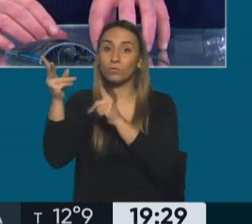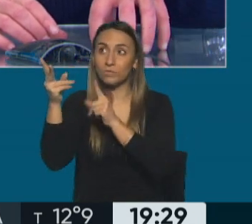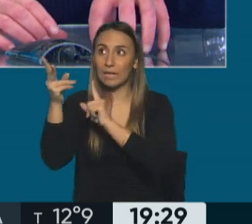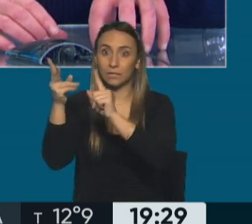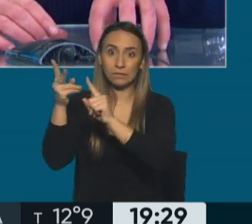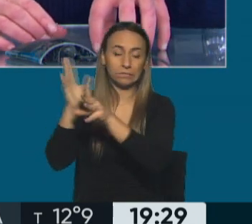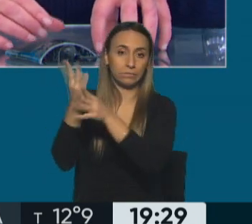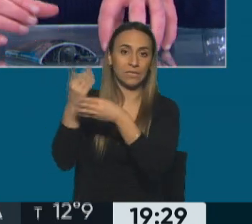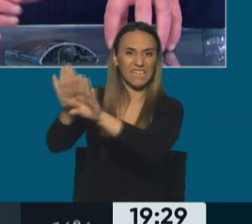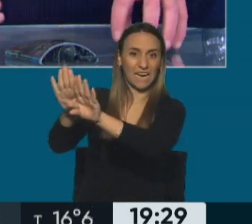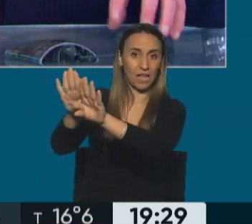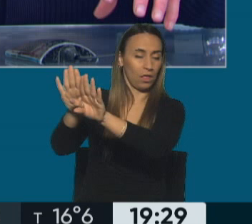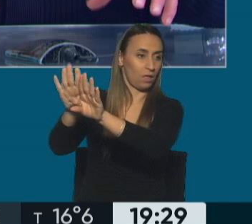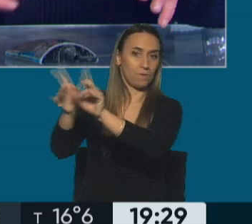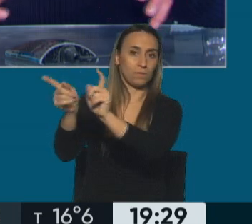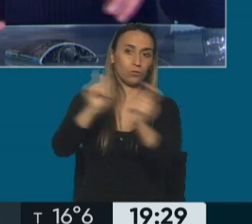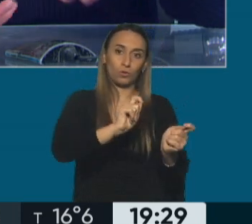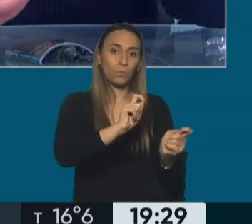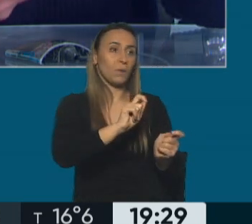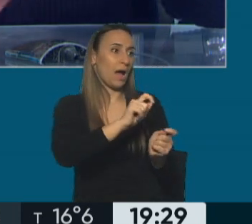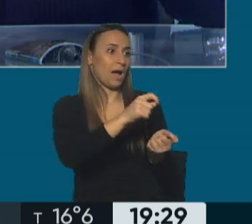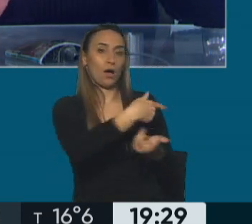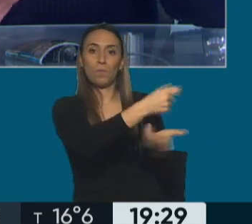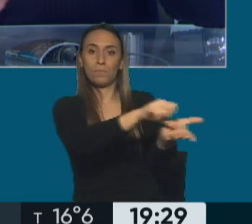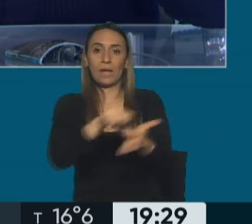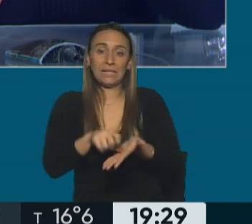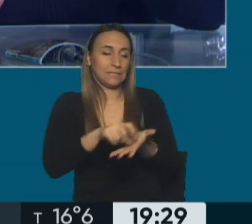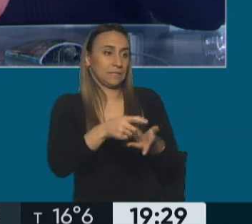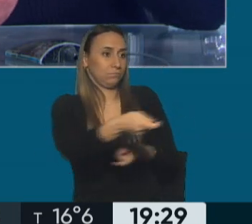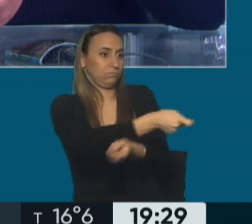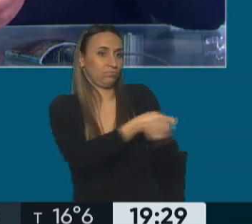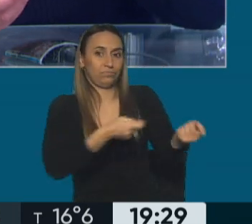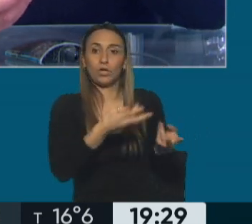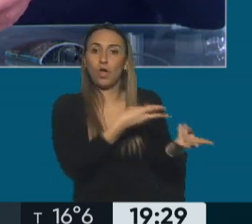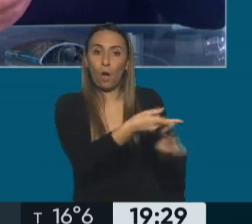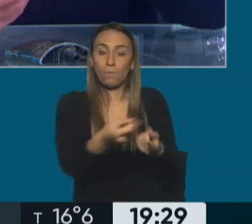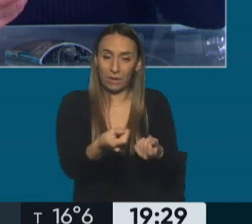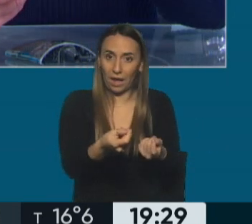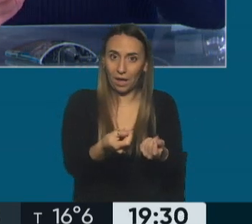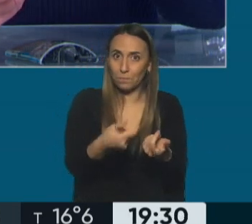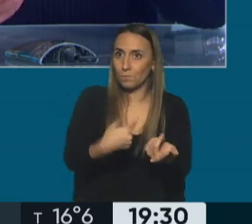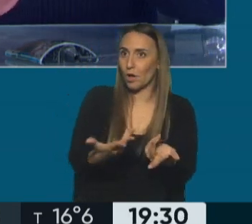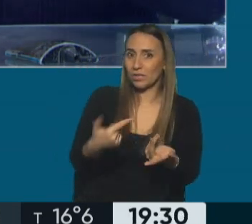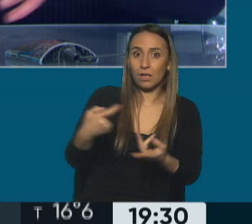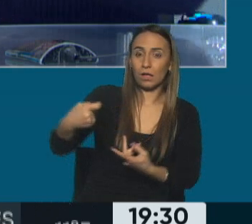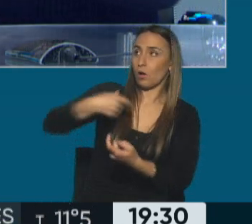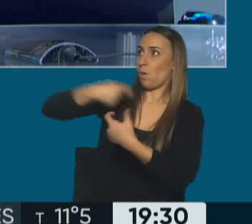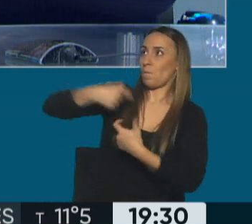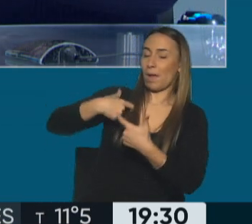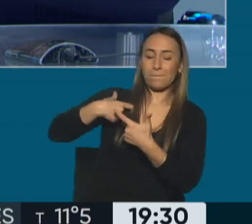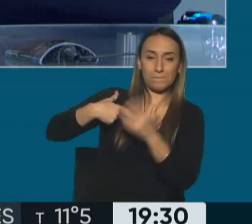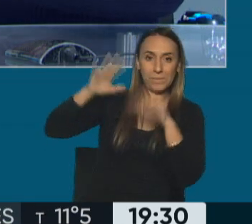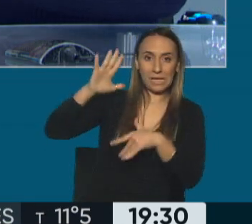comprarlo. Y en general, en el flujo de combustibles, digamos, como cualquier flujo, uno